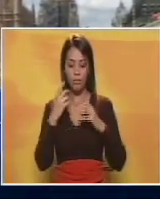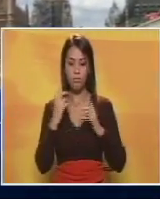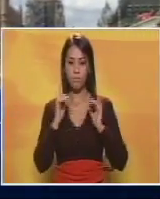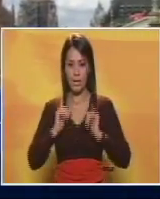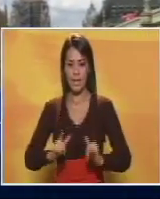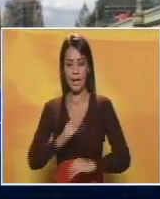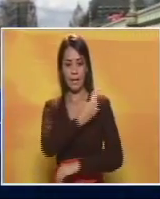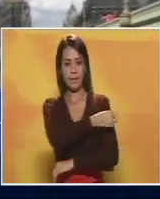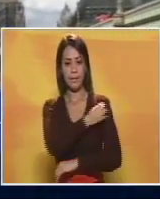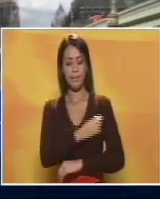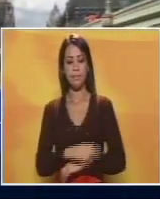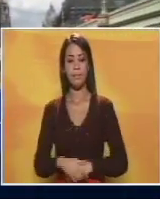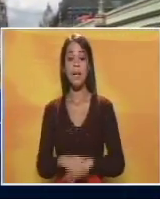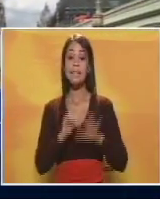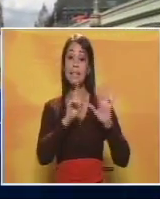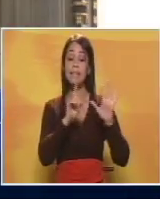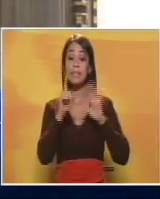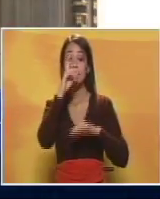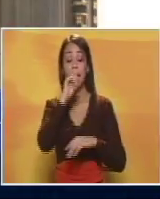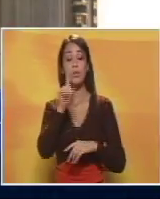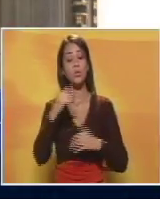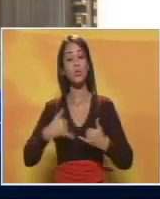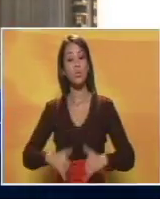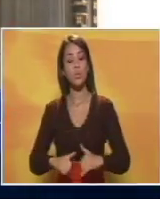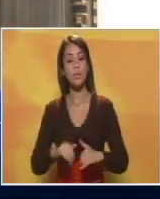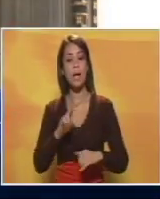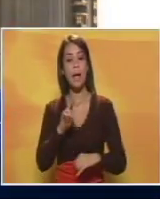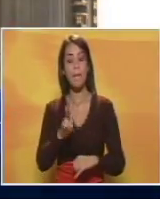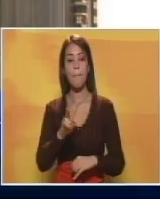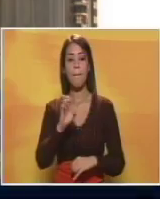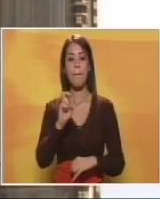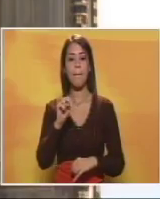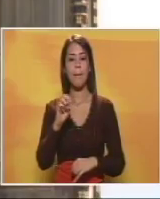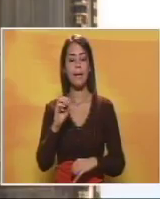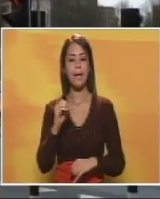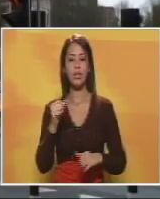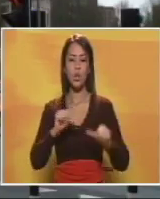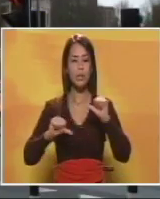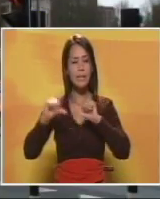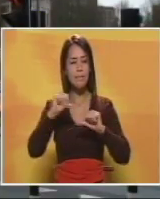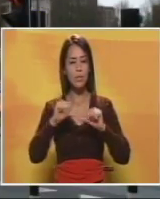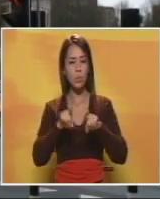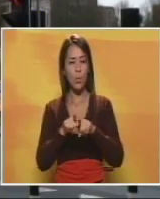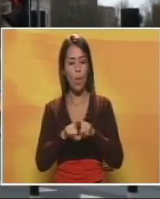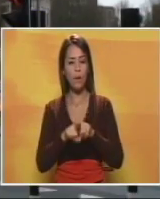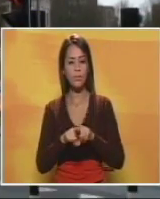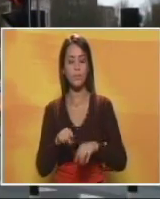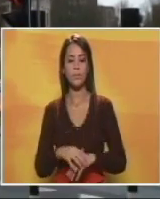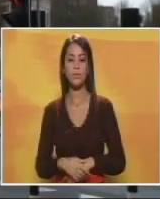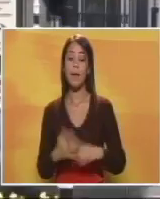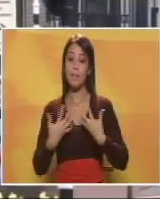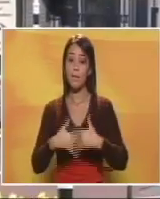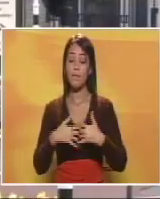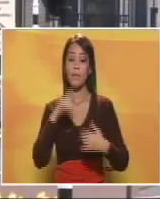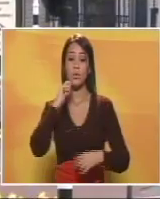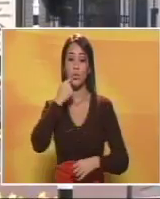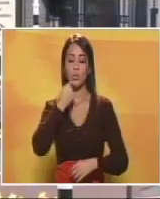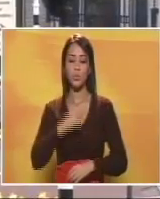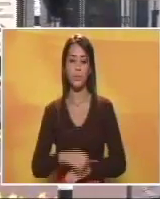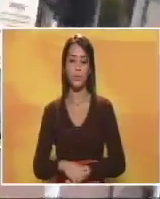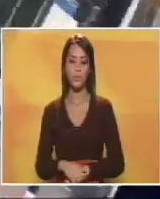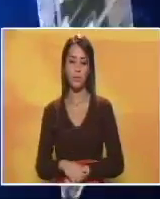de 66 años de edad y su hija resultaron intoxicados con un gas de tipo Novichok de fabricación rusa.